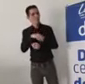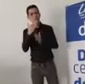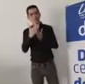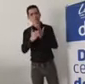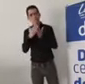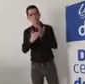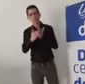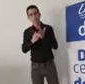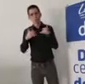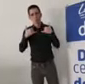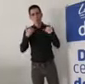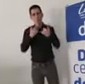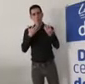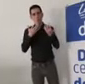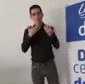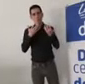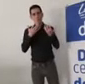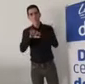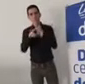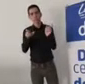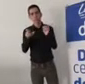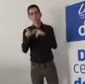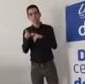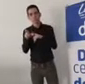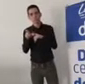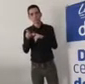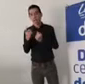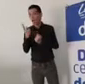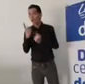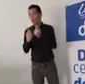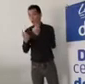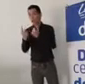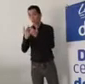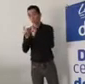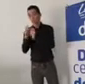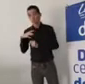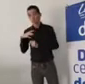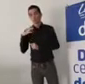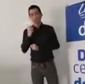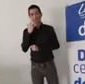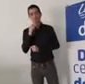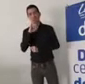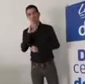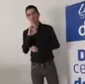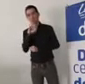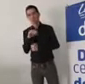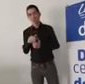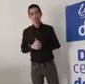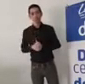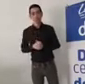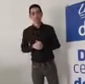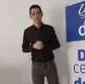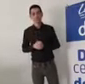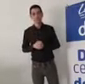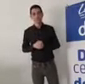y espacios específicos en las listas de candidatos para personas jóvenes. Ya para mujeres se avanzó, en Colombia se aprobó hace más o menos un